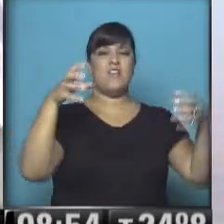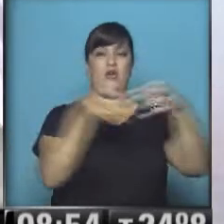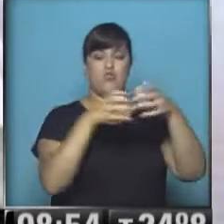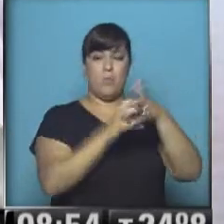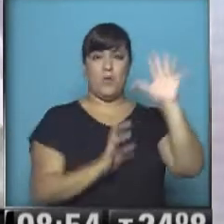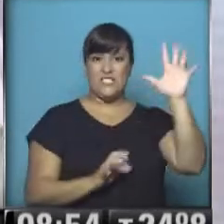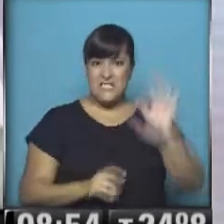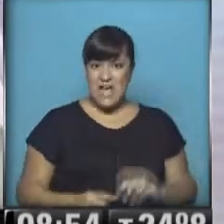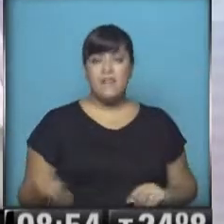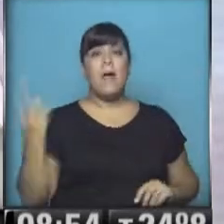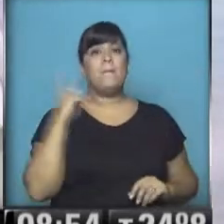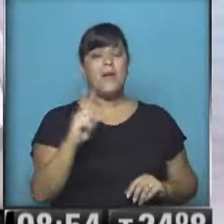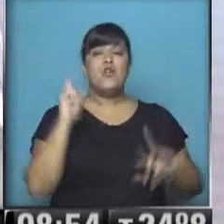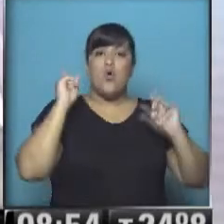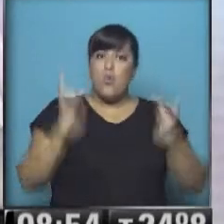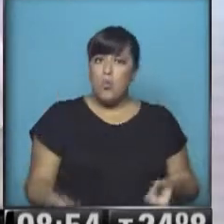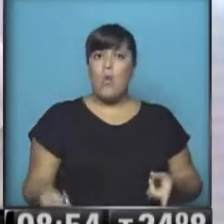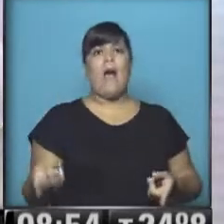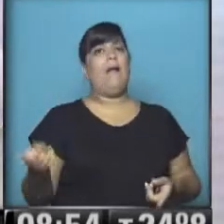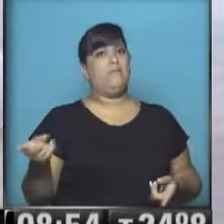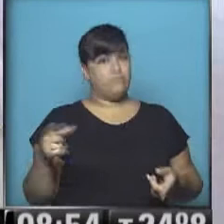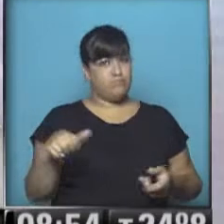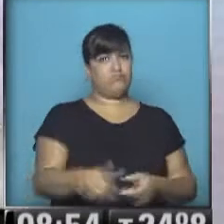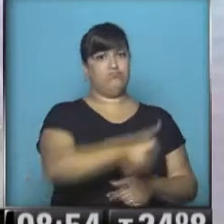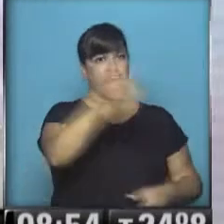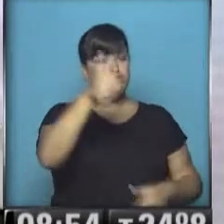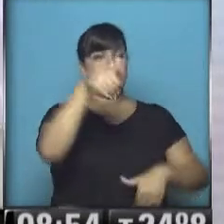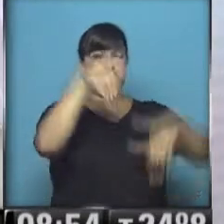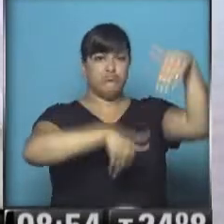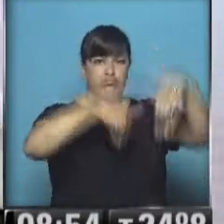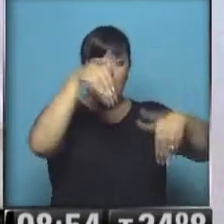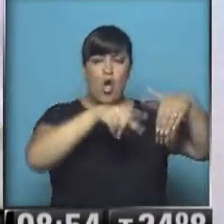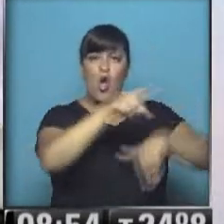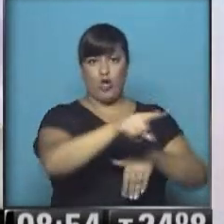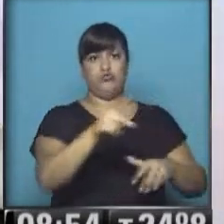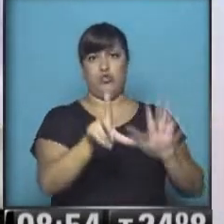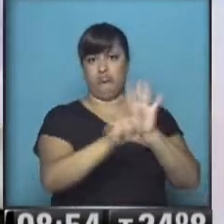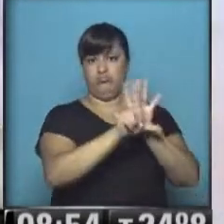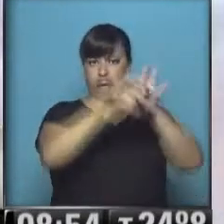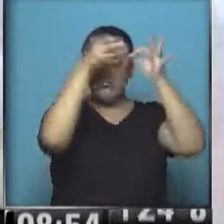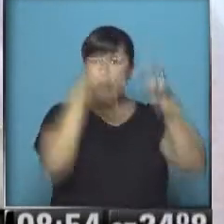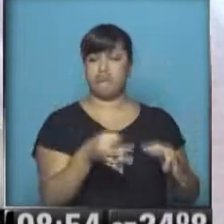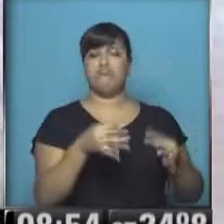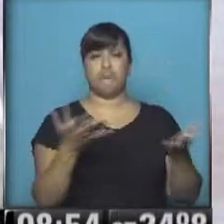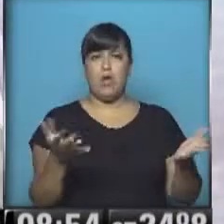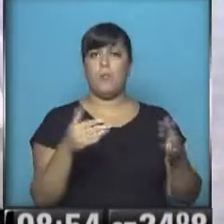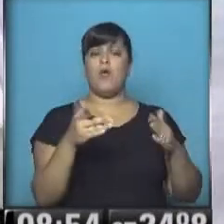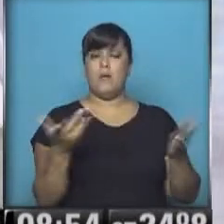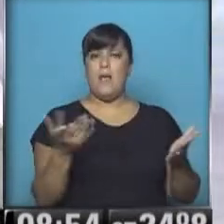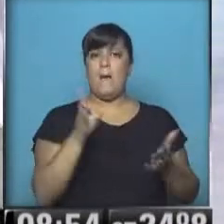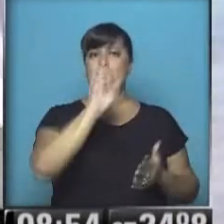de todas maneras yo creo que tiene en canadá con una fuerte con una fuerte legitimidad porque realmente ha sacado